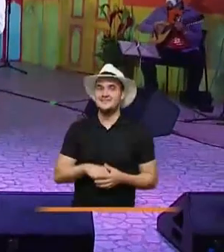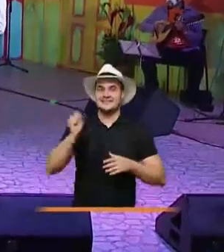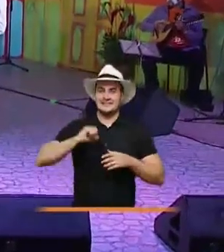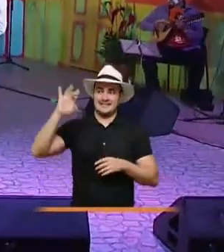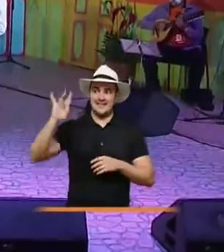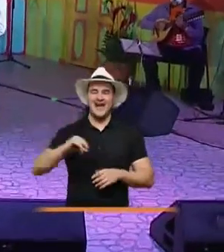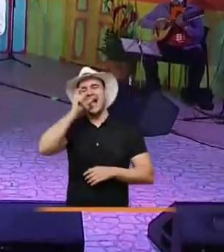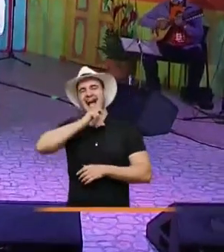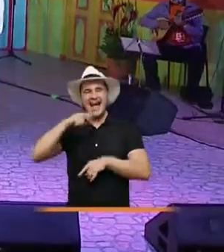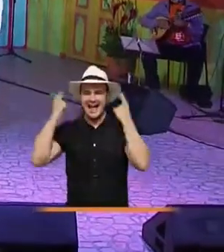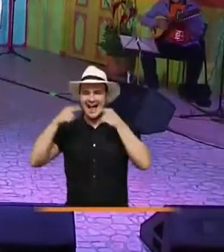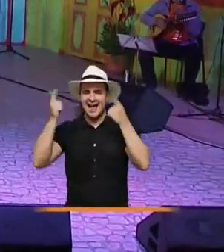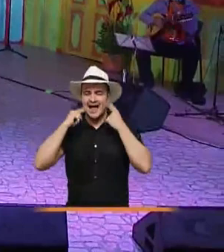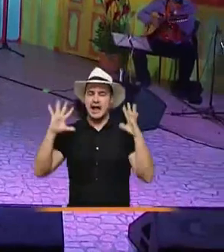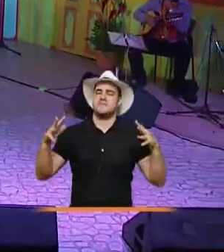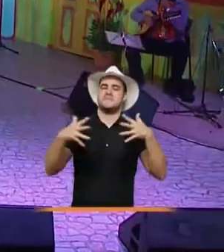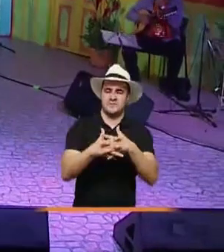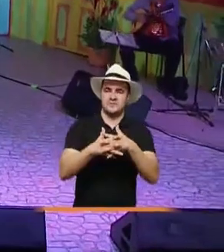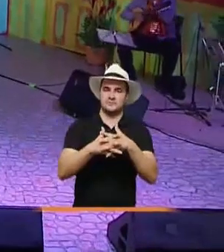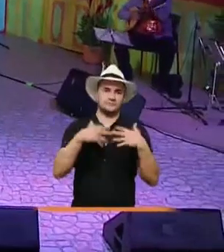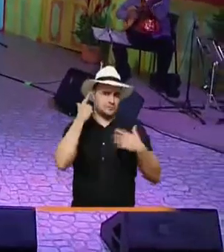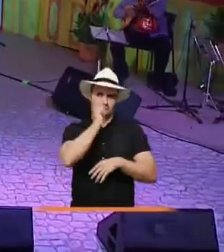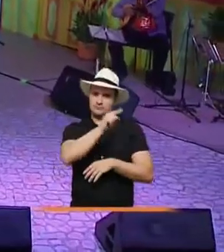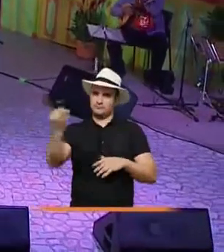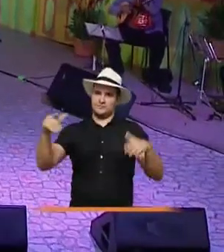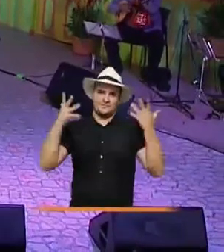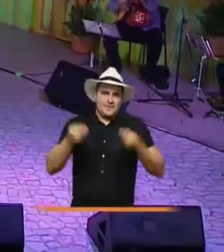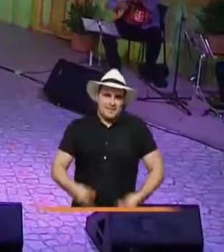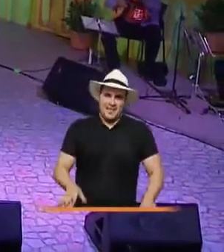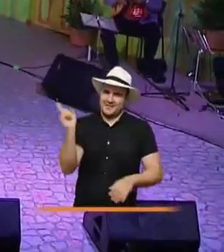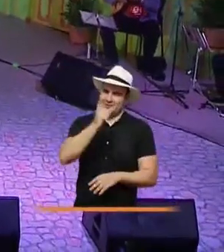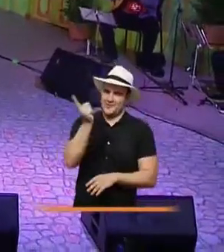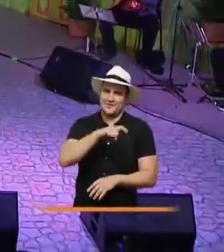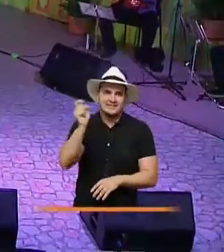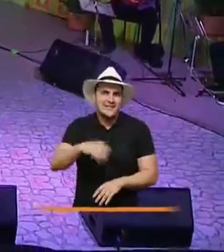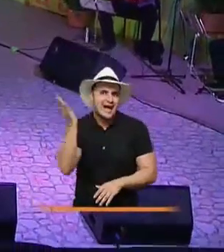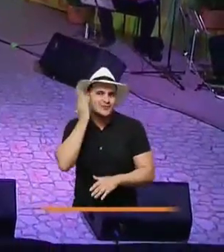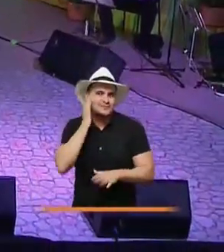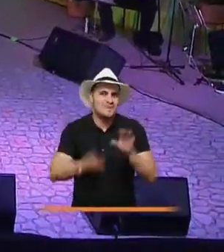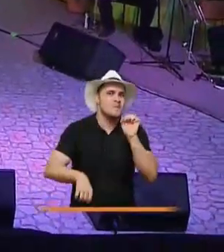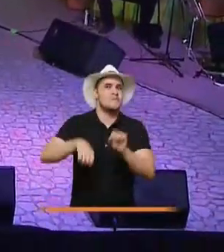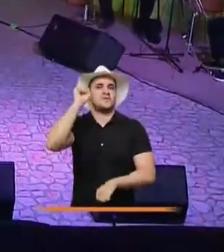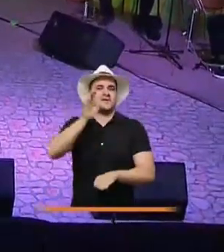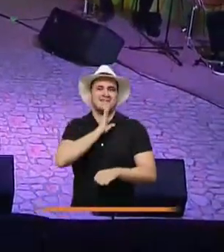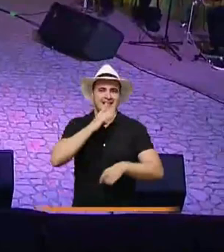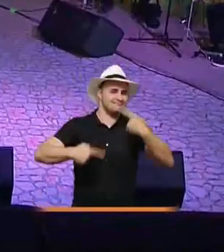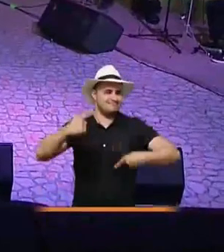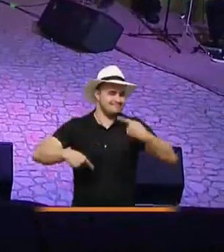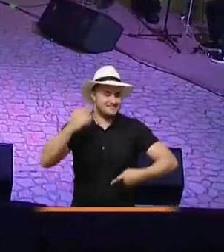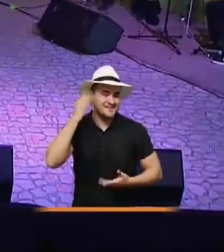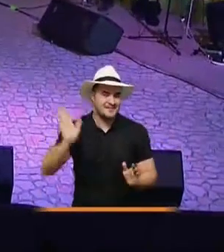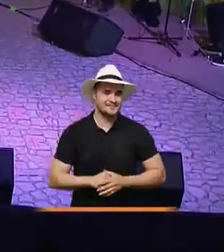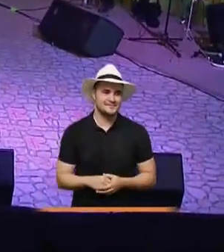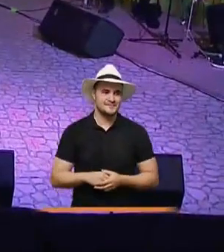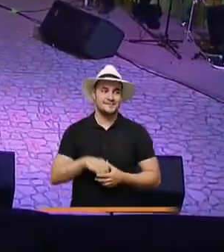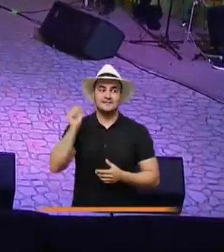viene a transmitir porque definitivamente no se pueden quedar sin la información de quién va a ser el rey de este festival ay dios